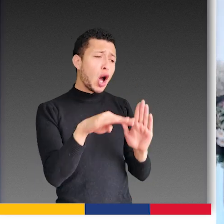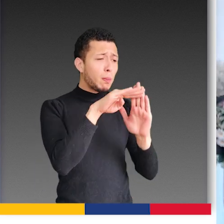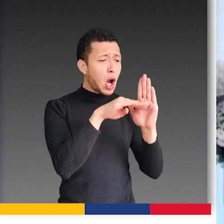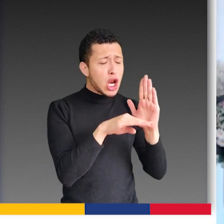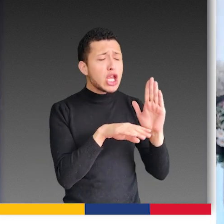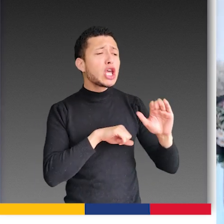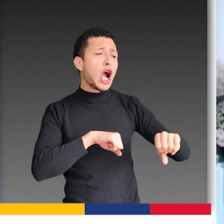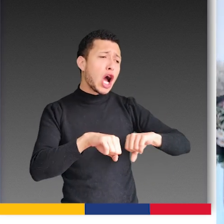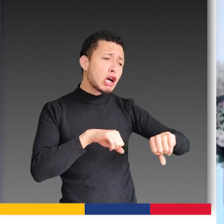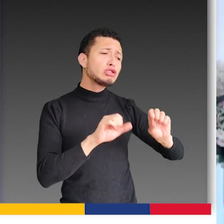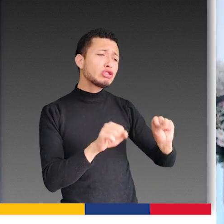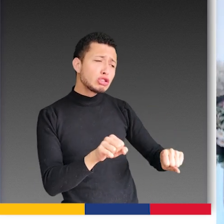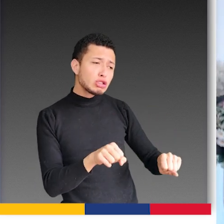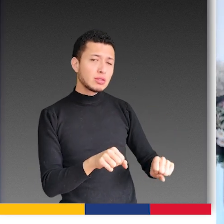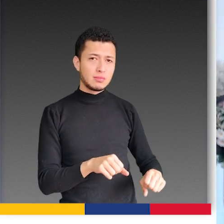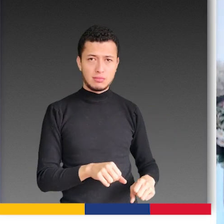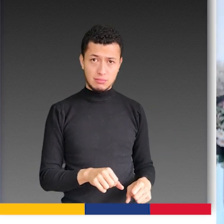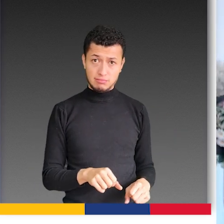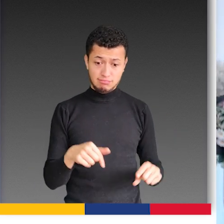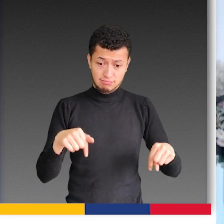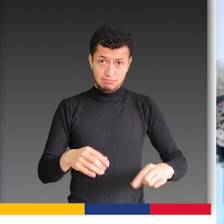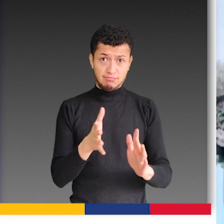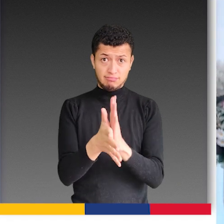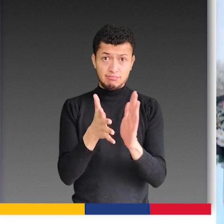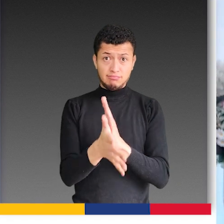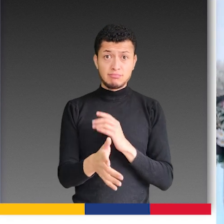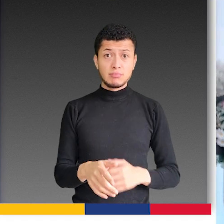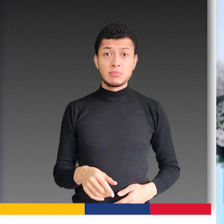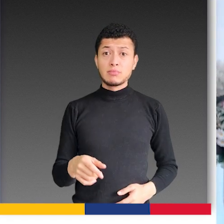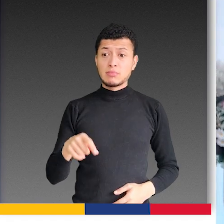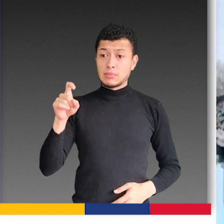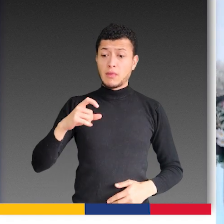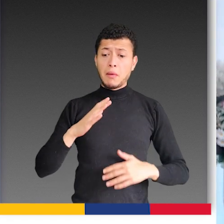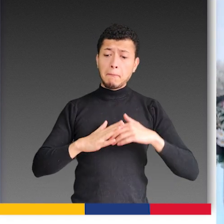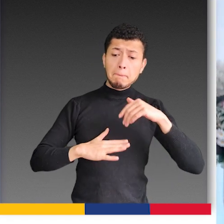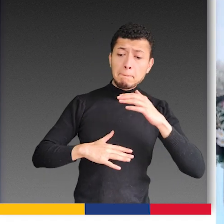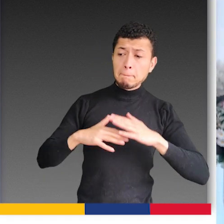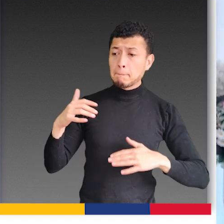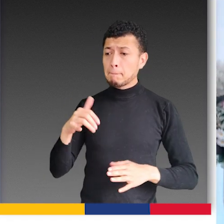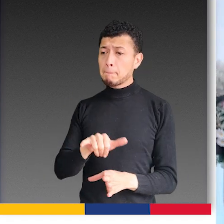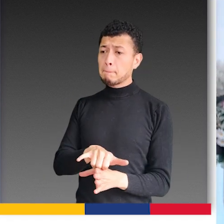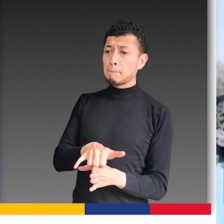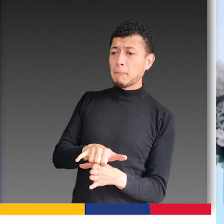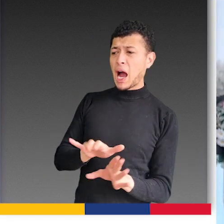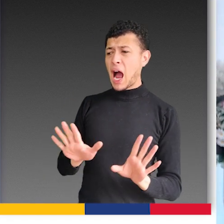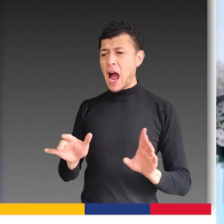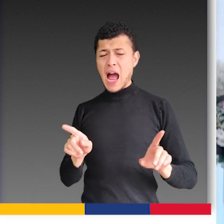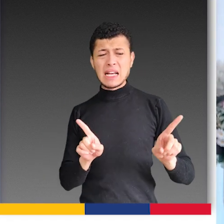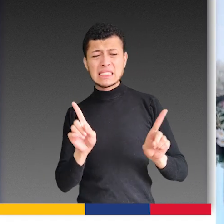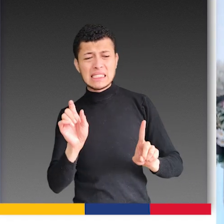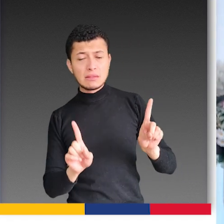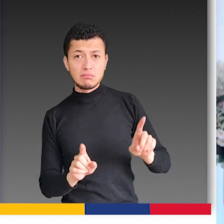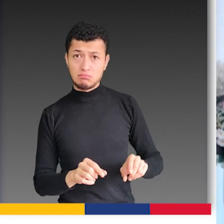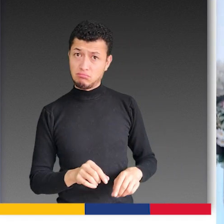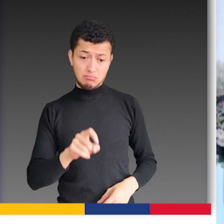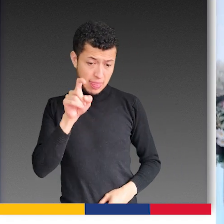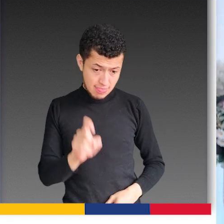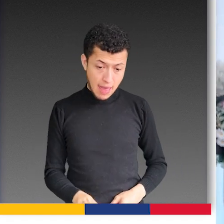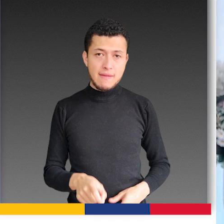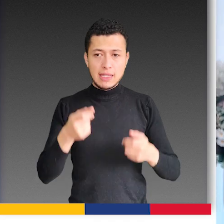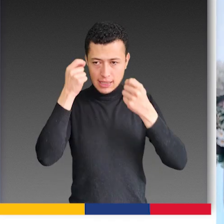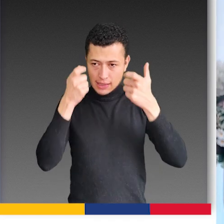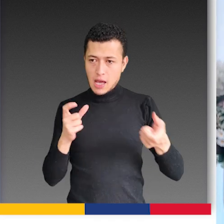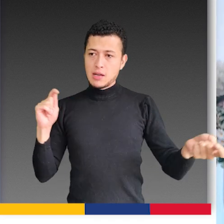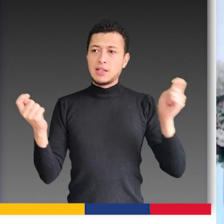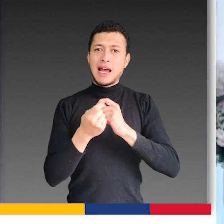no diciendo, no, nosotros estamos haciendo políticas. Aquí se ha hablado de que hay que no ser tibios, y esto implica